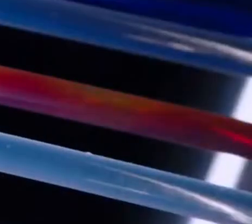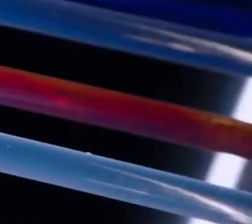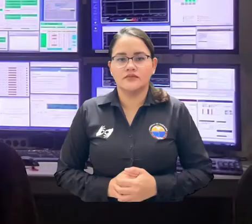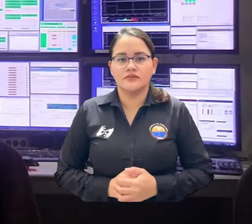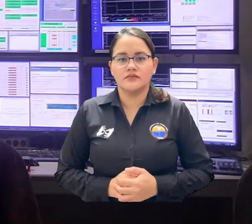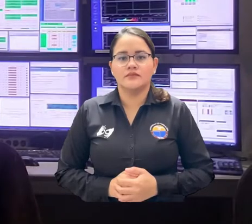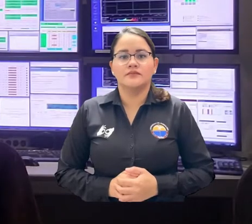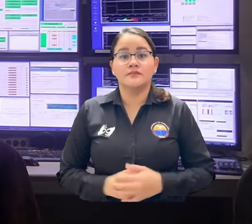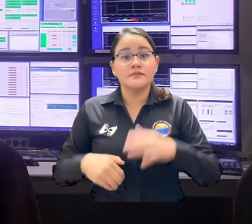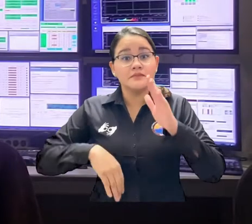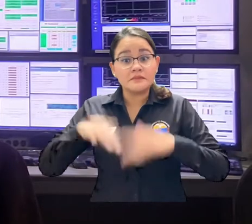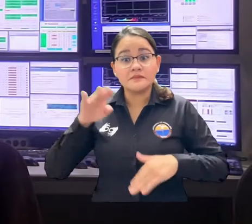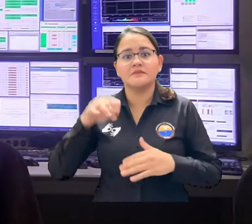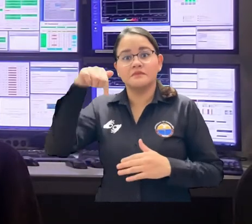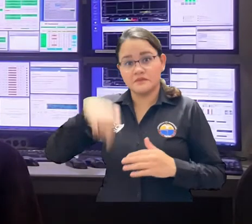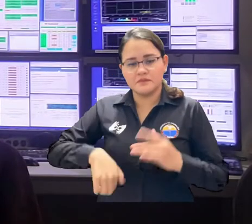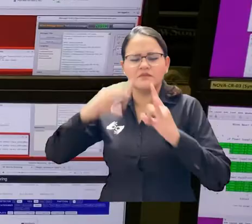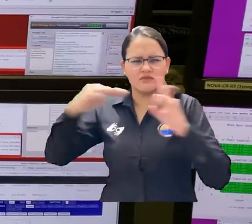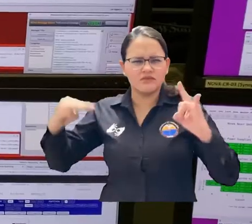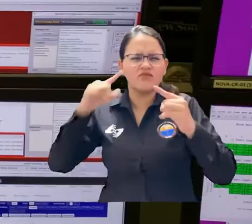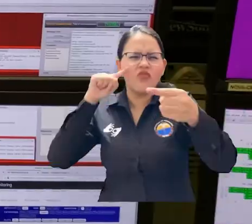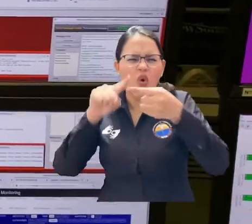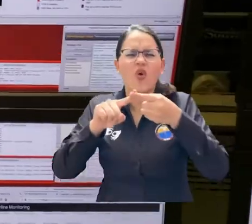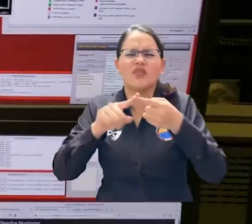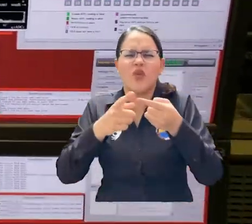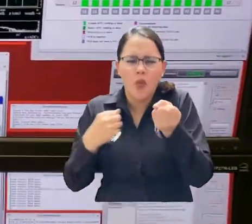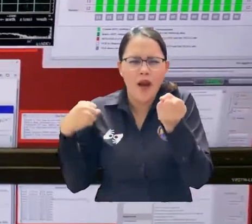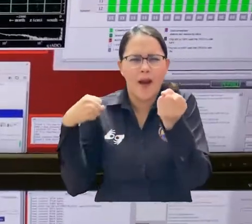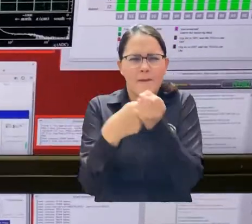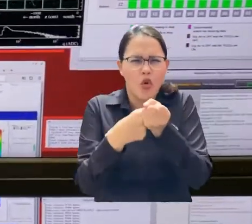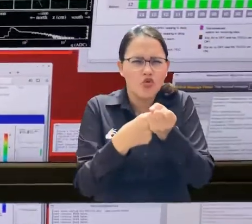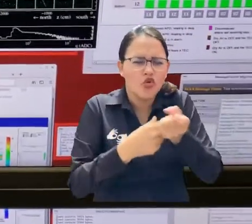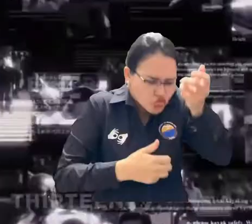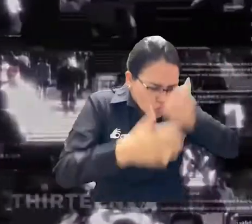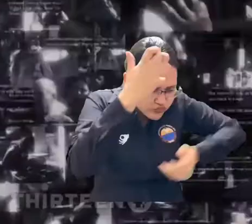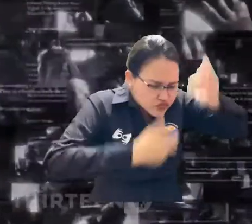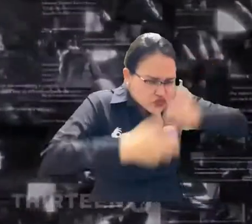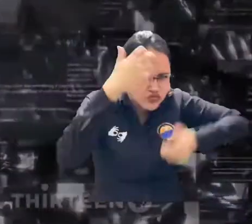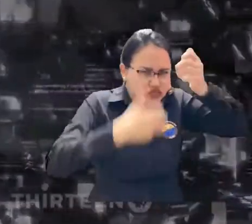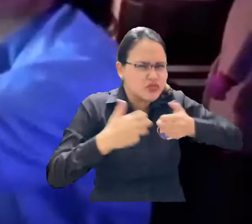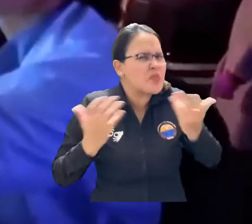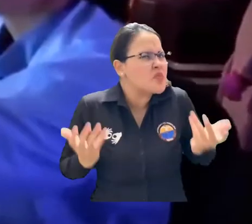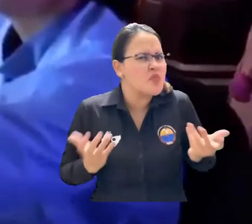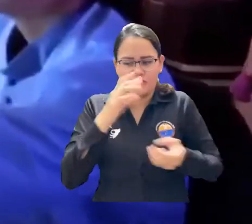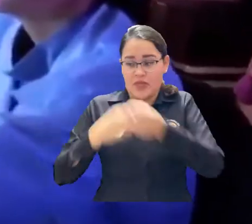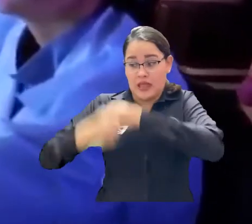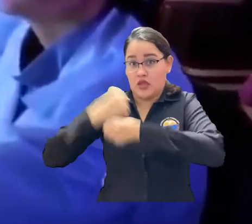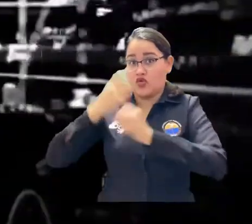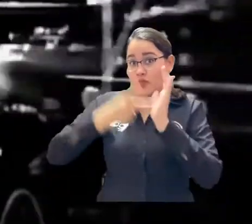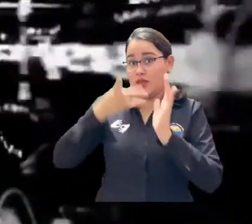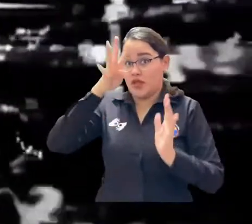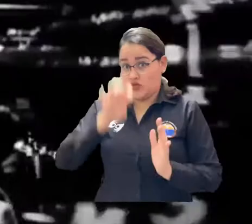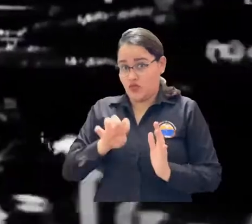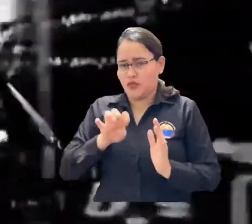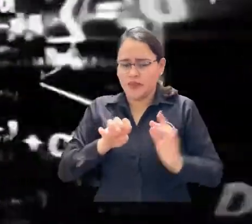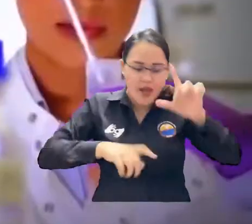Con su ingreso como miembro colaborador en febrero del 2019 al experimento NOVA, el cual tiene su base principal en